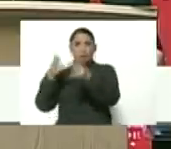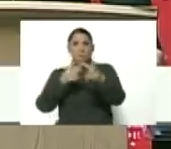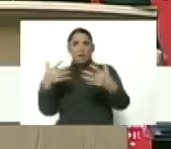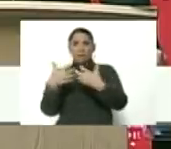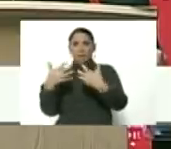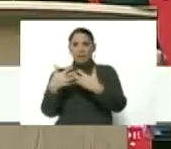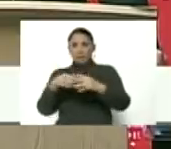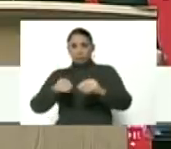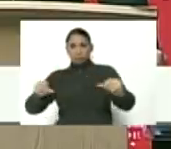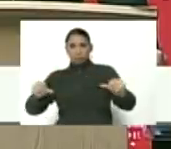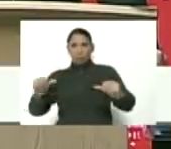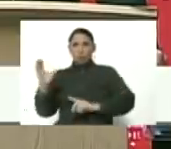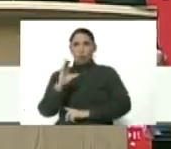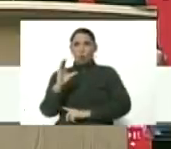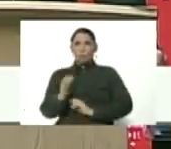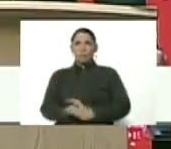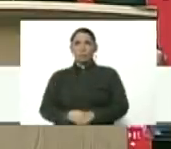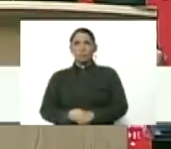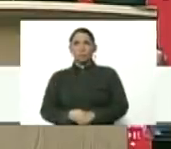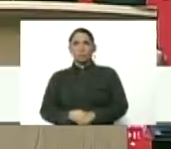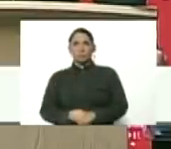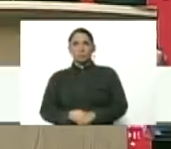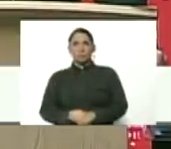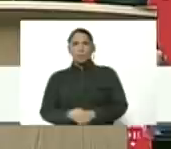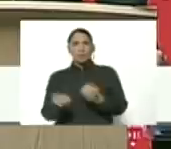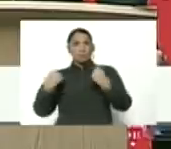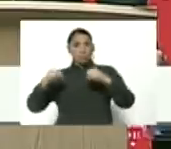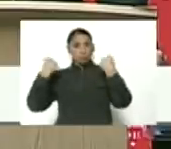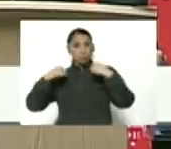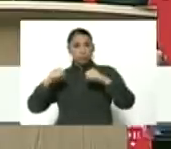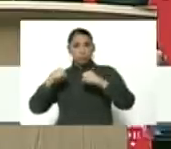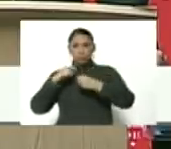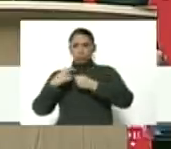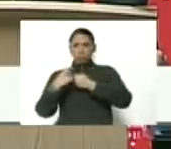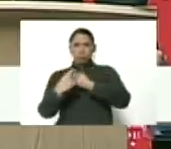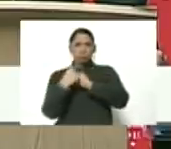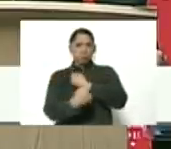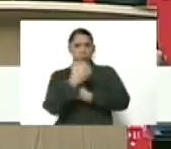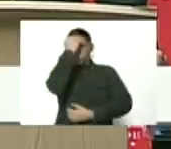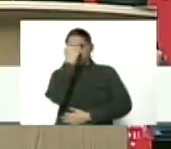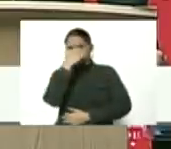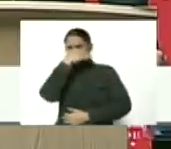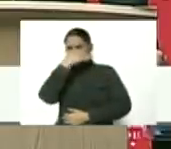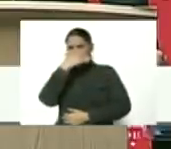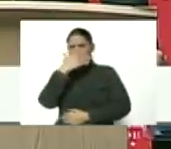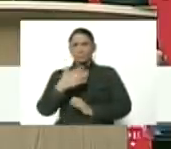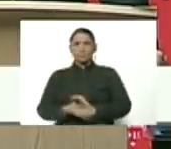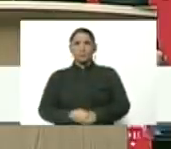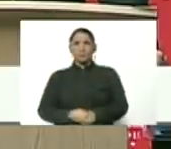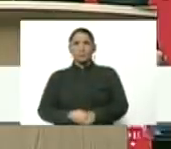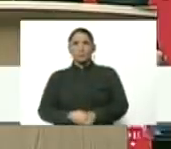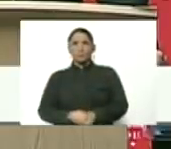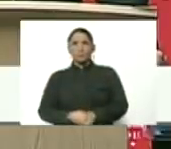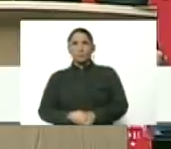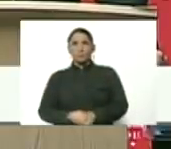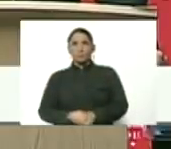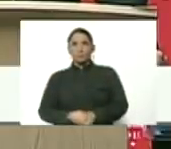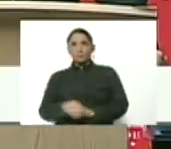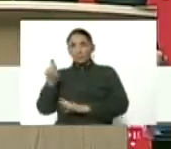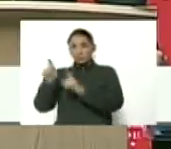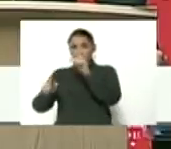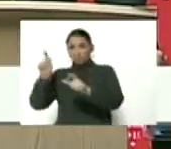en territorio colombiano, que se entrenen desertores, mercenarios, paramilitares,